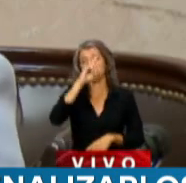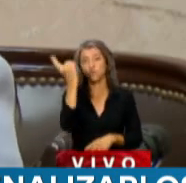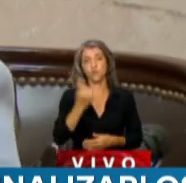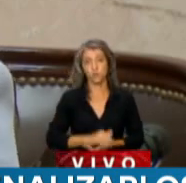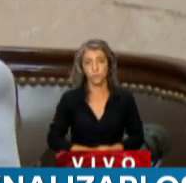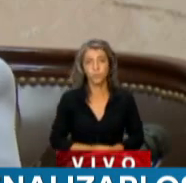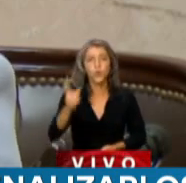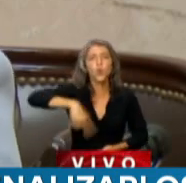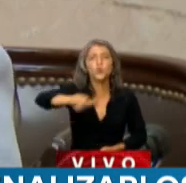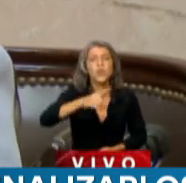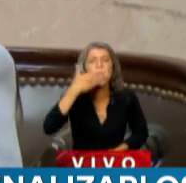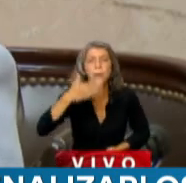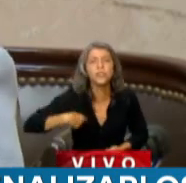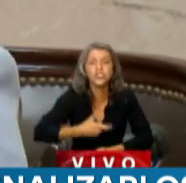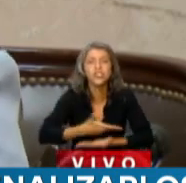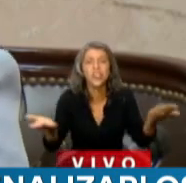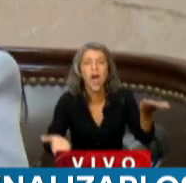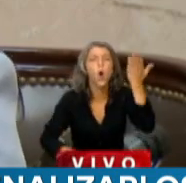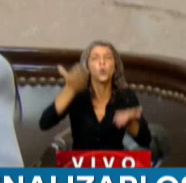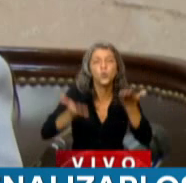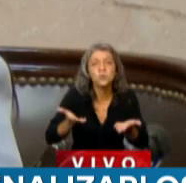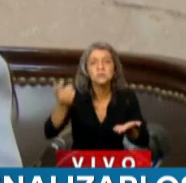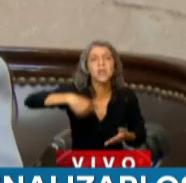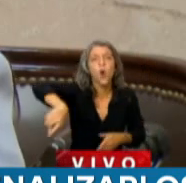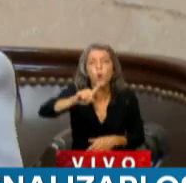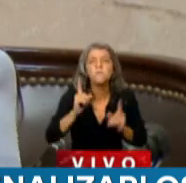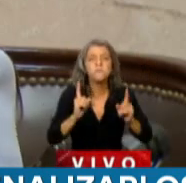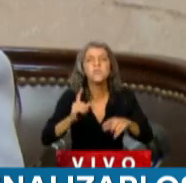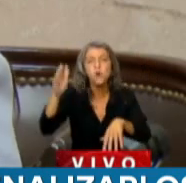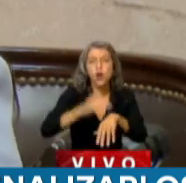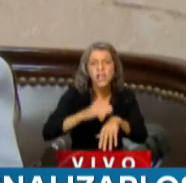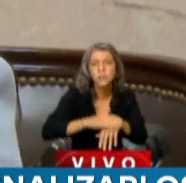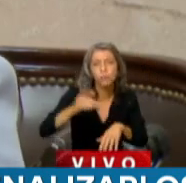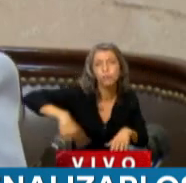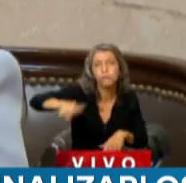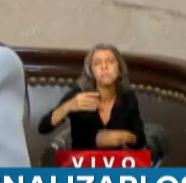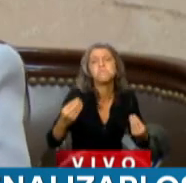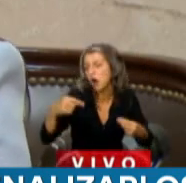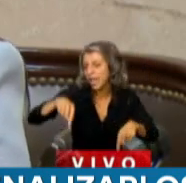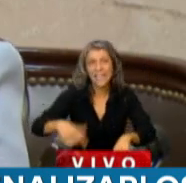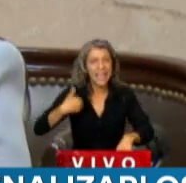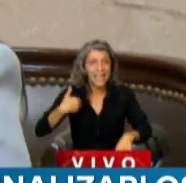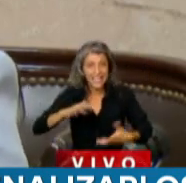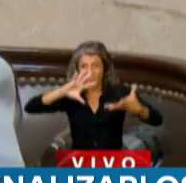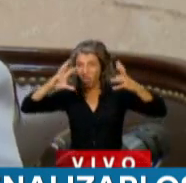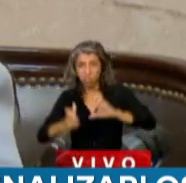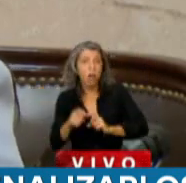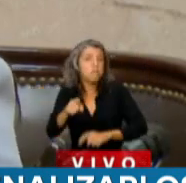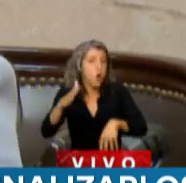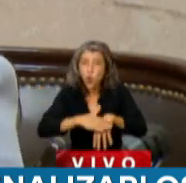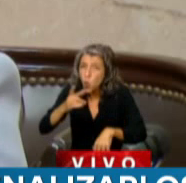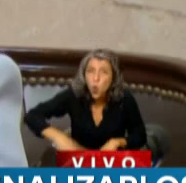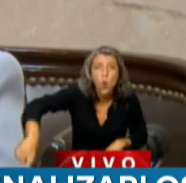argentino. La masacre de Napalpí es otro delito de lesa humanidad. El atentado contra la AMIA fue considerado un delito de lesa humanidad